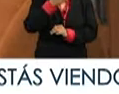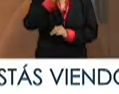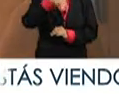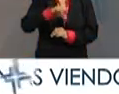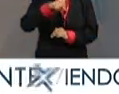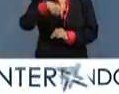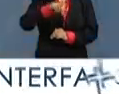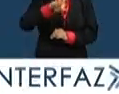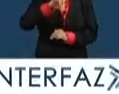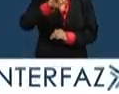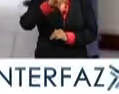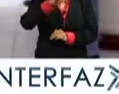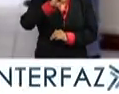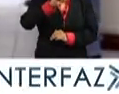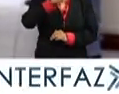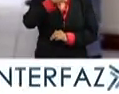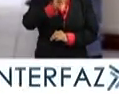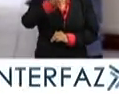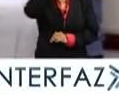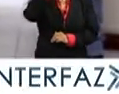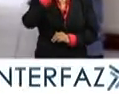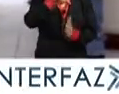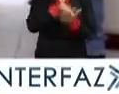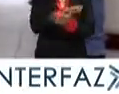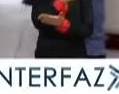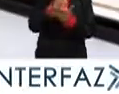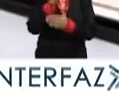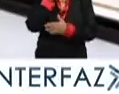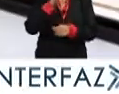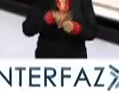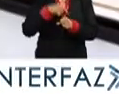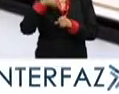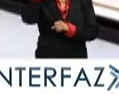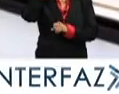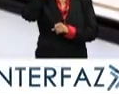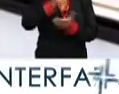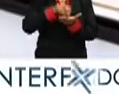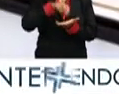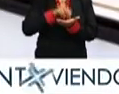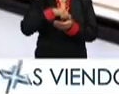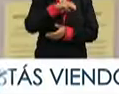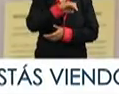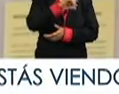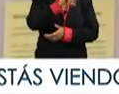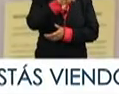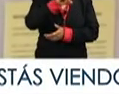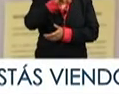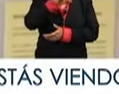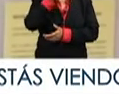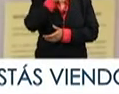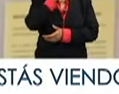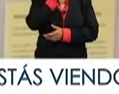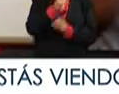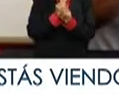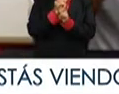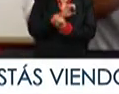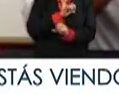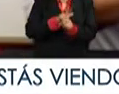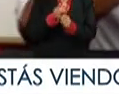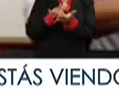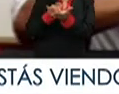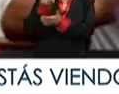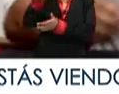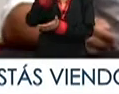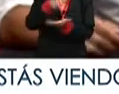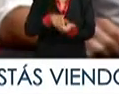Quiroga. Coahuila es sede del Festival de Cultura de Saltillo y Mildred Martínez nos presenta trabajos especiales